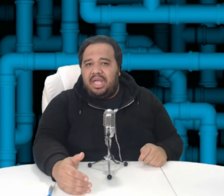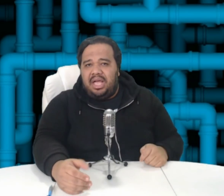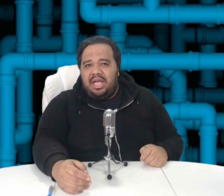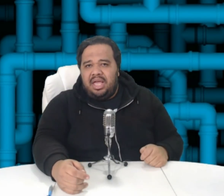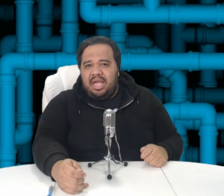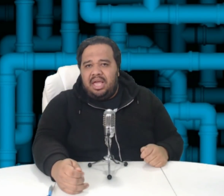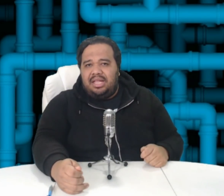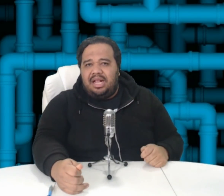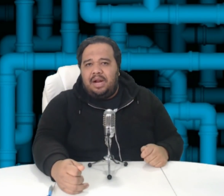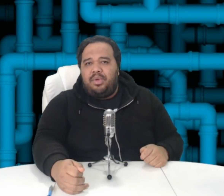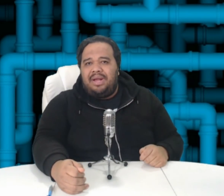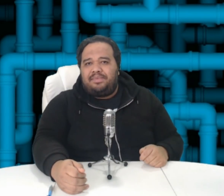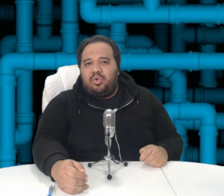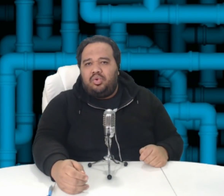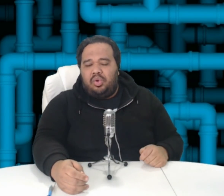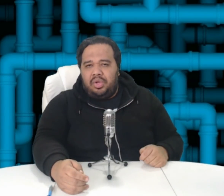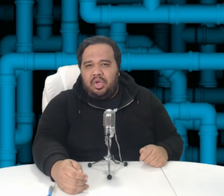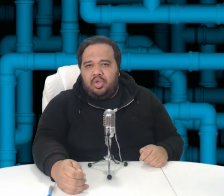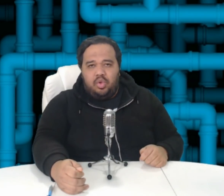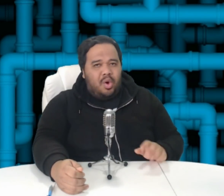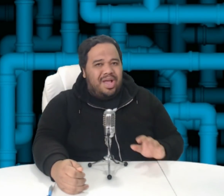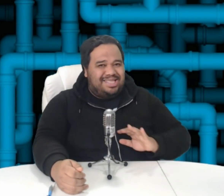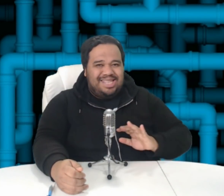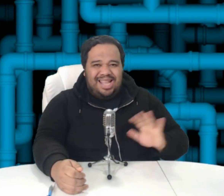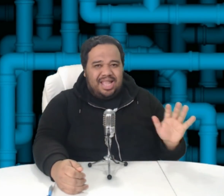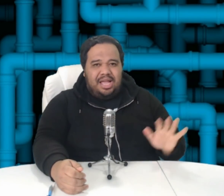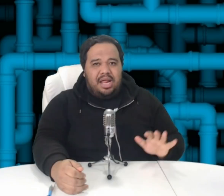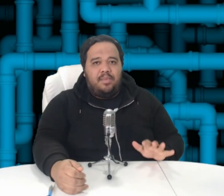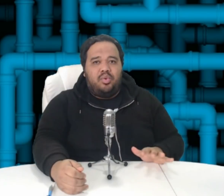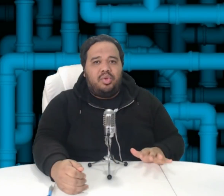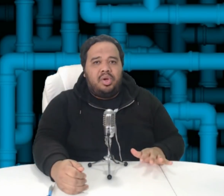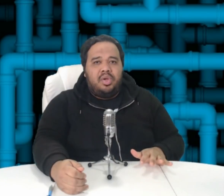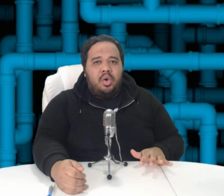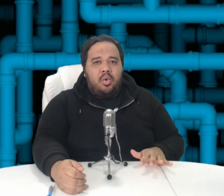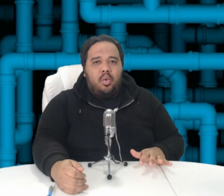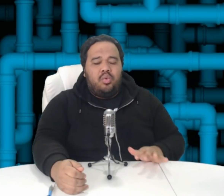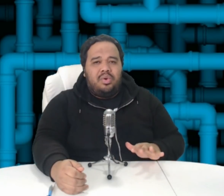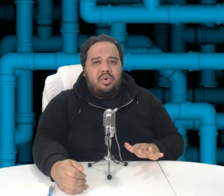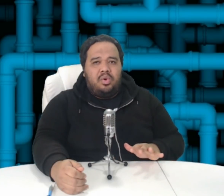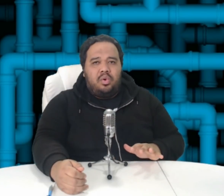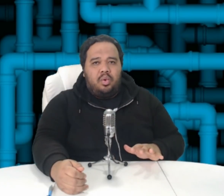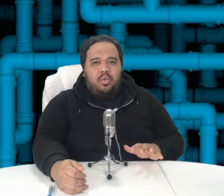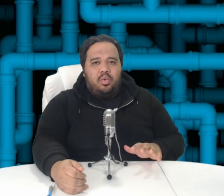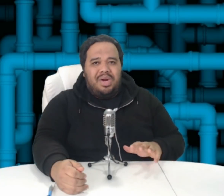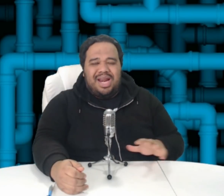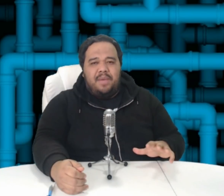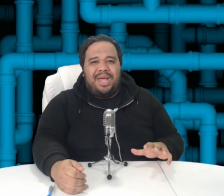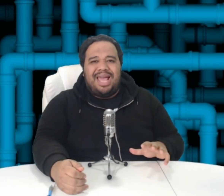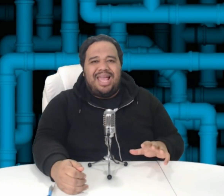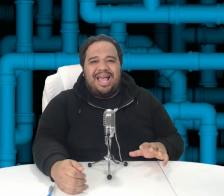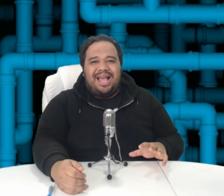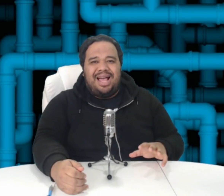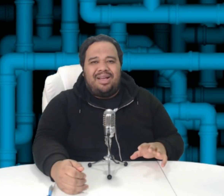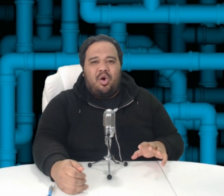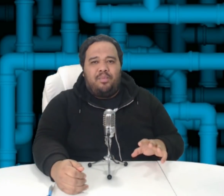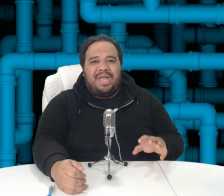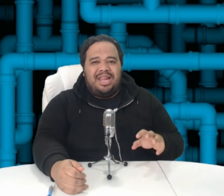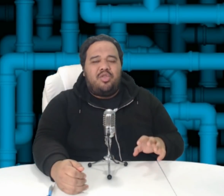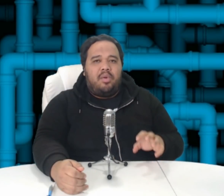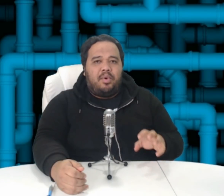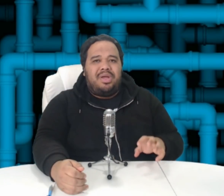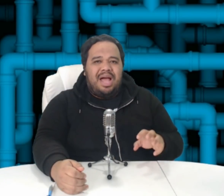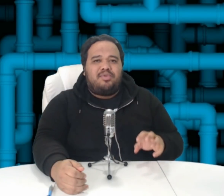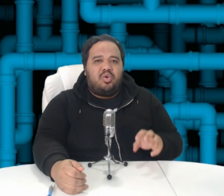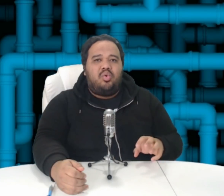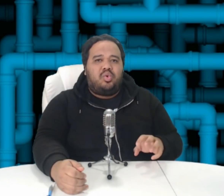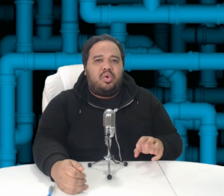máximas de tener el poder absoluto. No existe en el mundo un régimen que haya